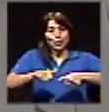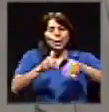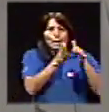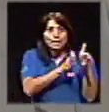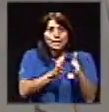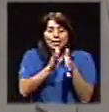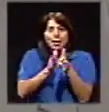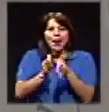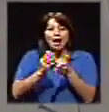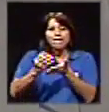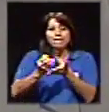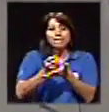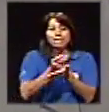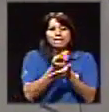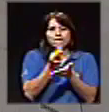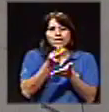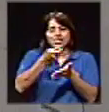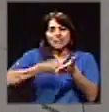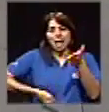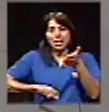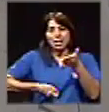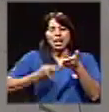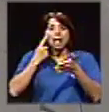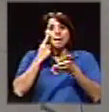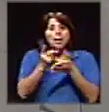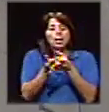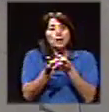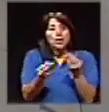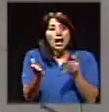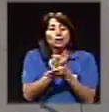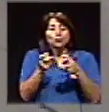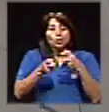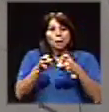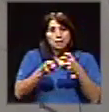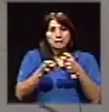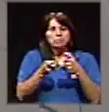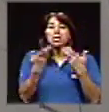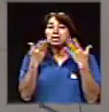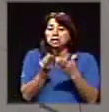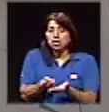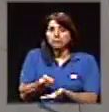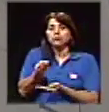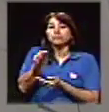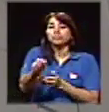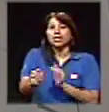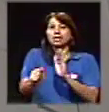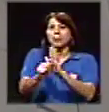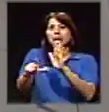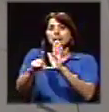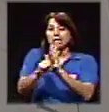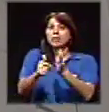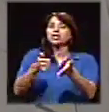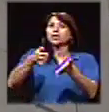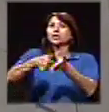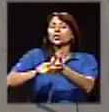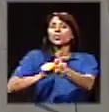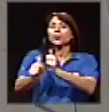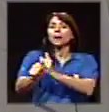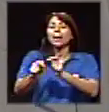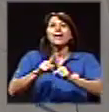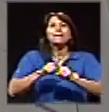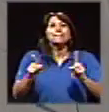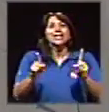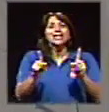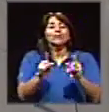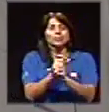temas estructurales y se votó en la Asamblea Legislativa, pero la Sala Cuarta validó los